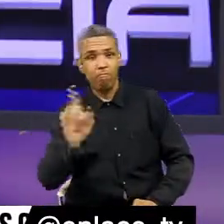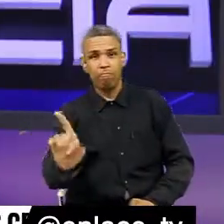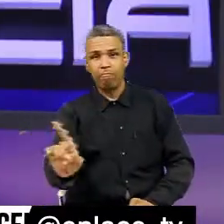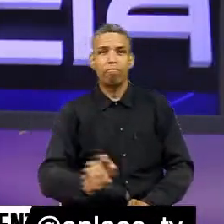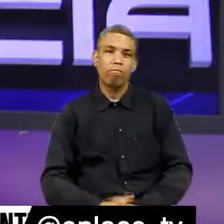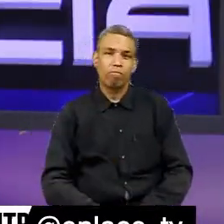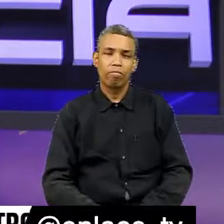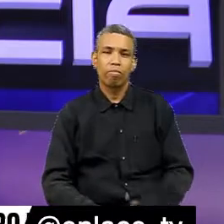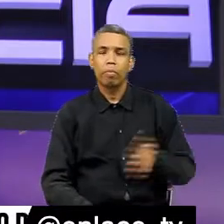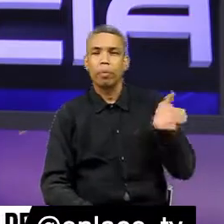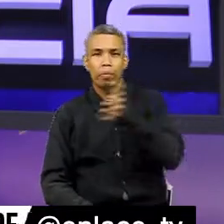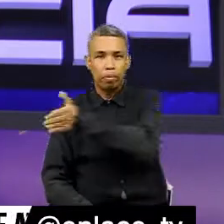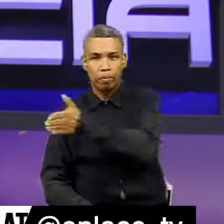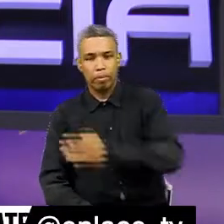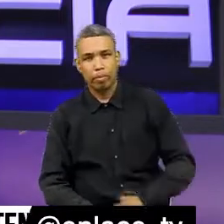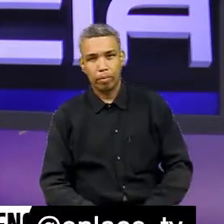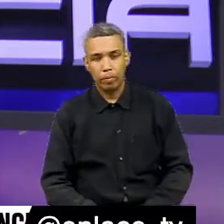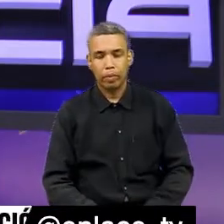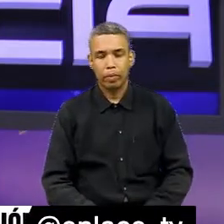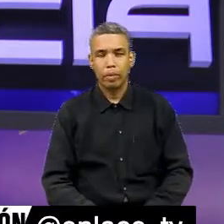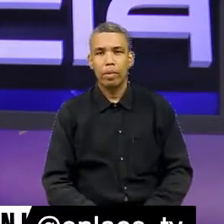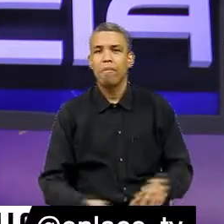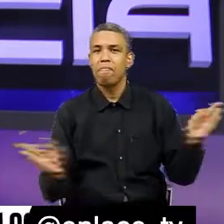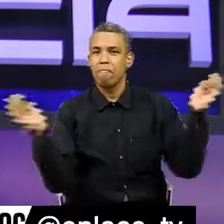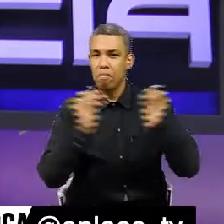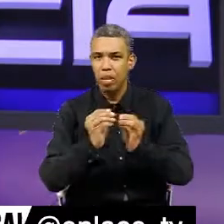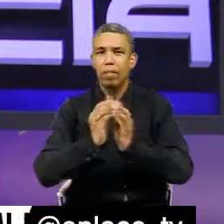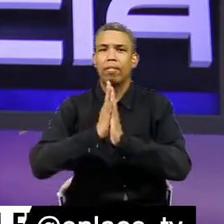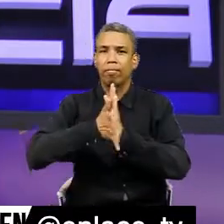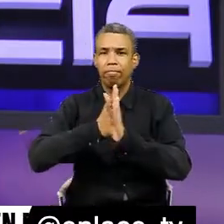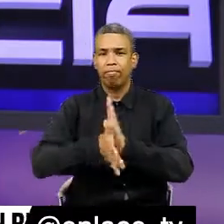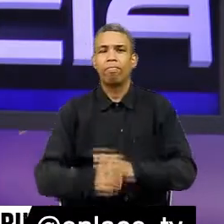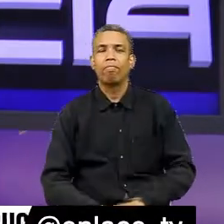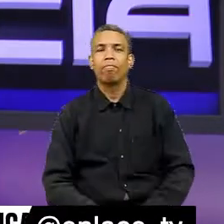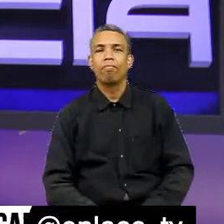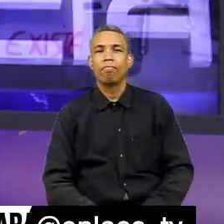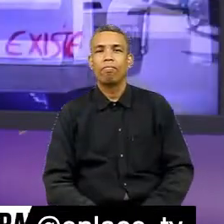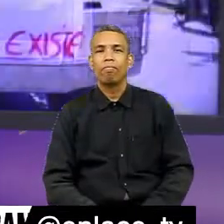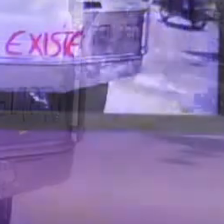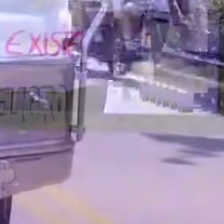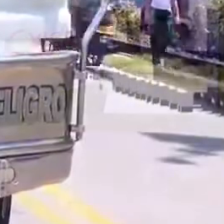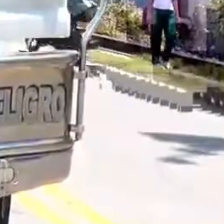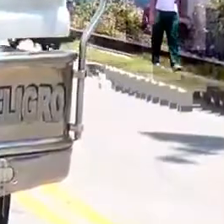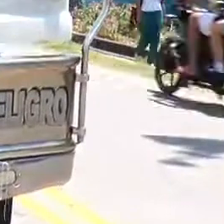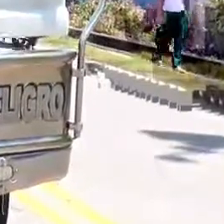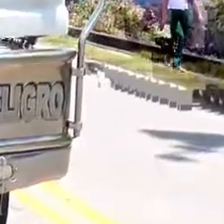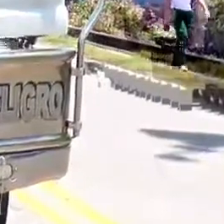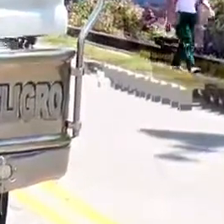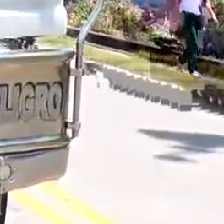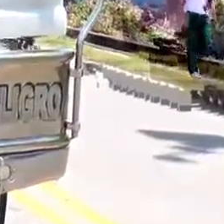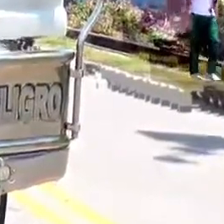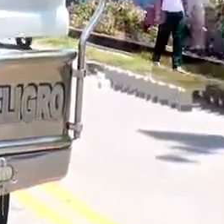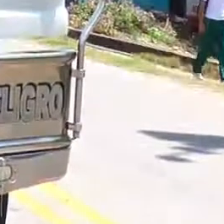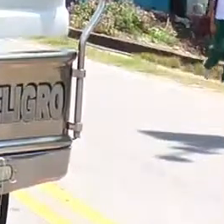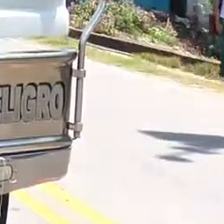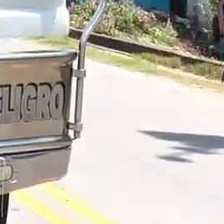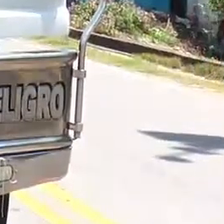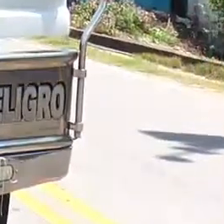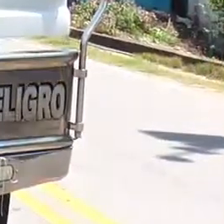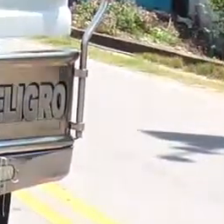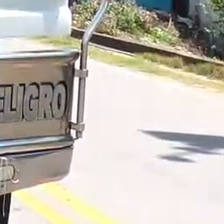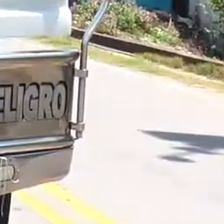Y continuamos con más información en Enlace Noticias. A esta hora observan ustedes unas imágenes importantes que se dan en